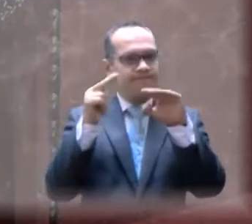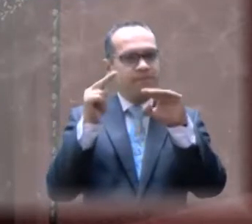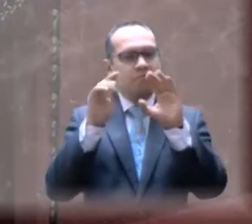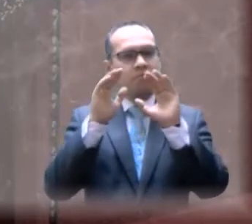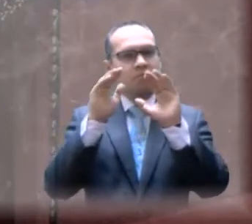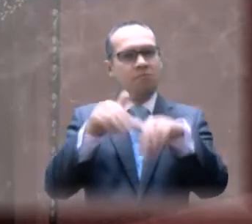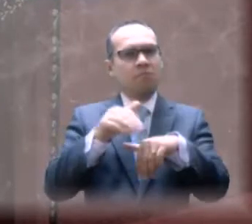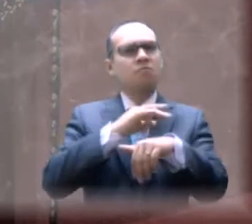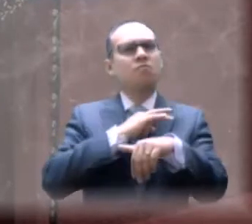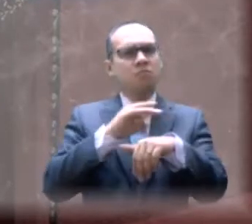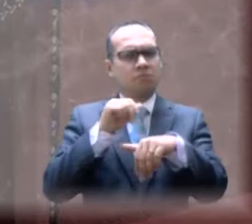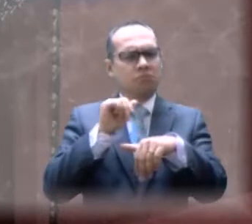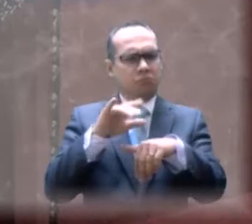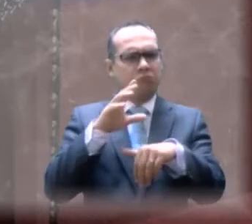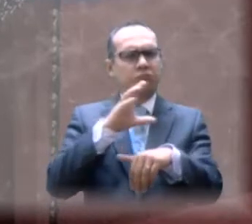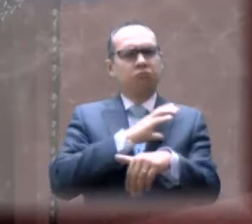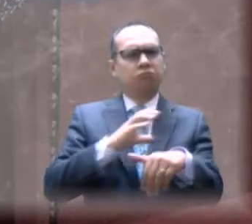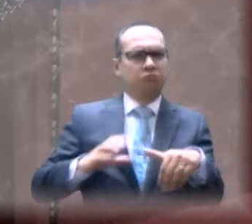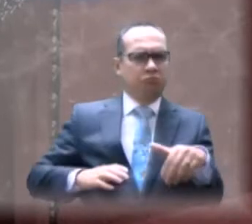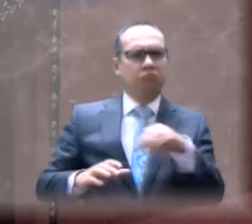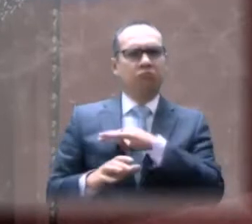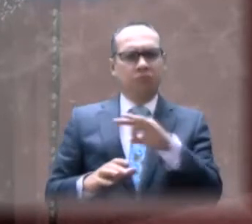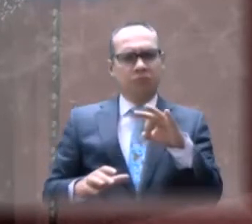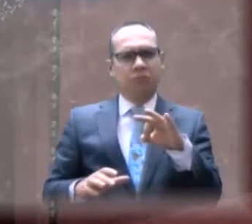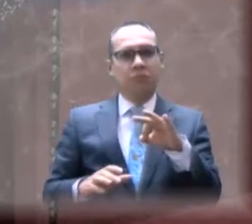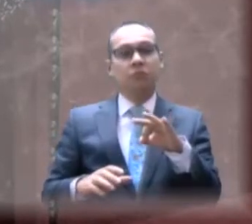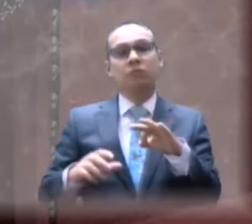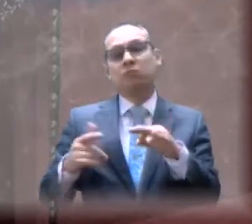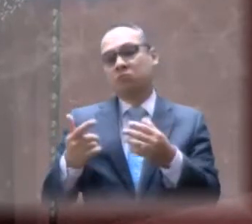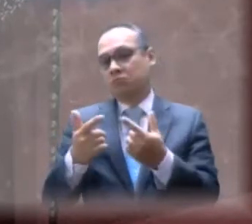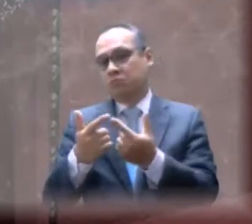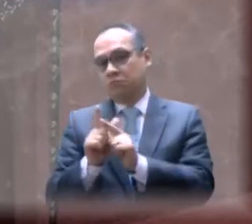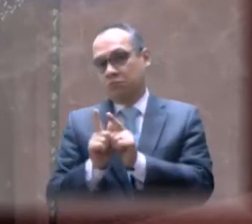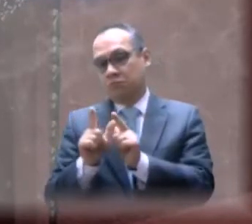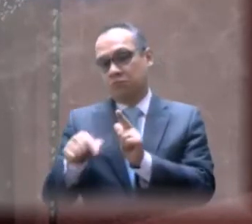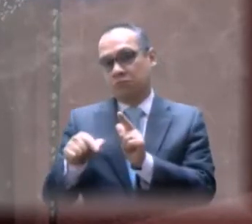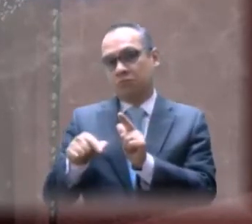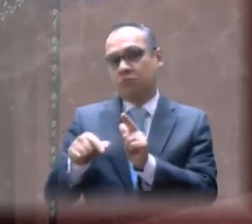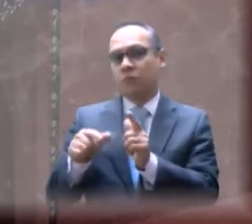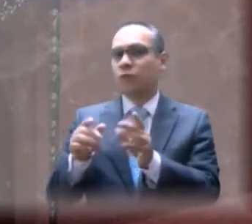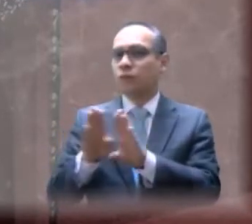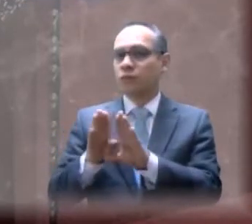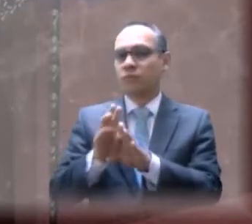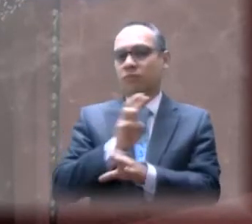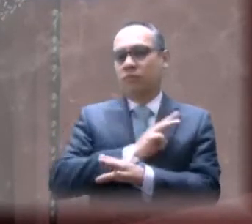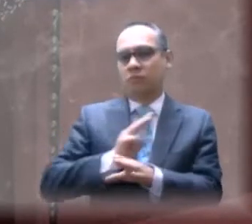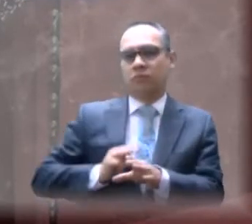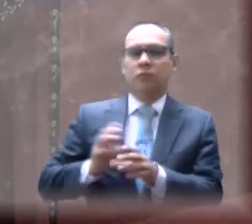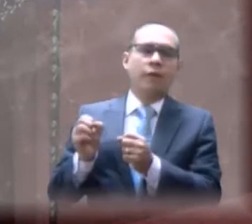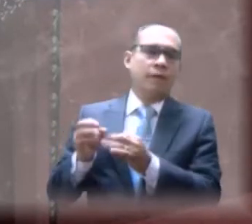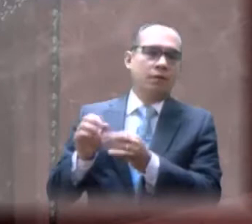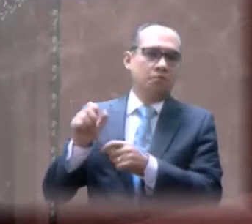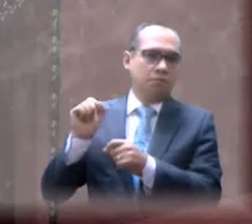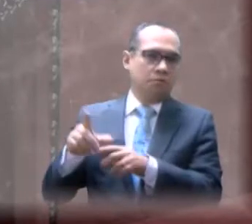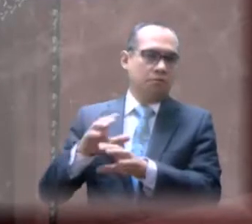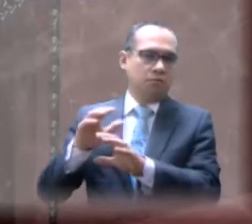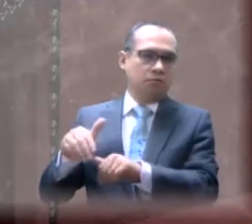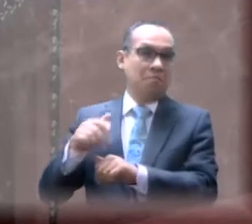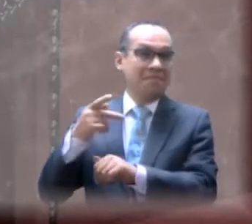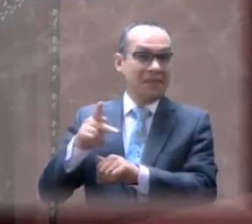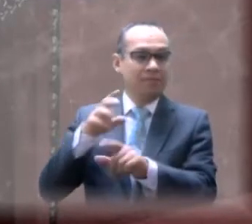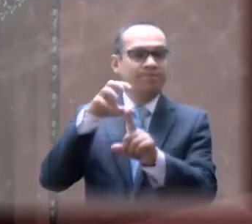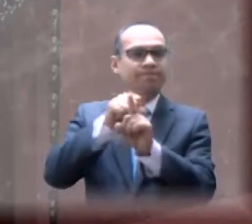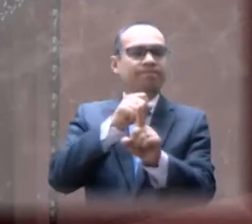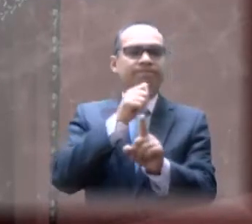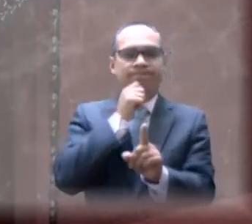elección popular, ser miembro del ayuntamiento. Sin embargo, no hemos avanzado para buscar la paridad en cuanto a las designaciones